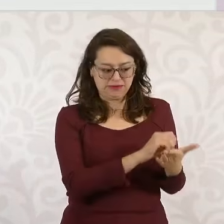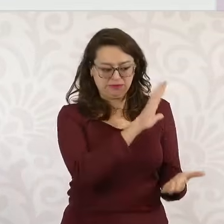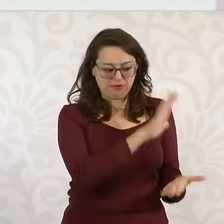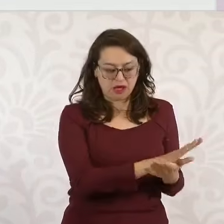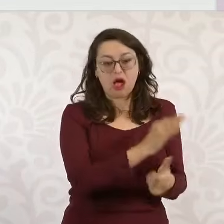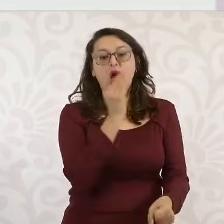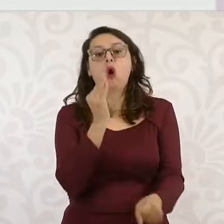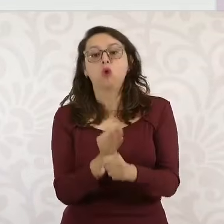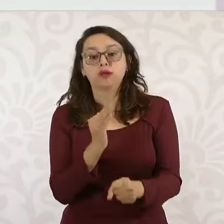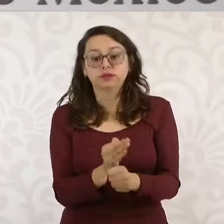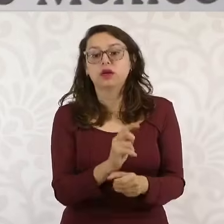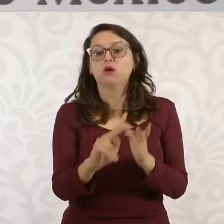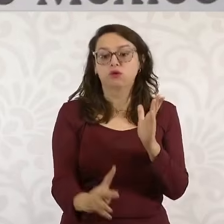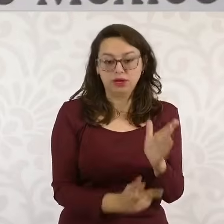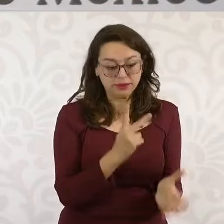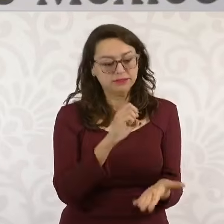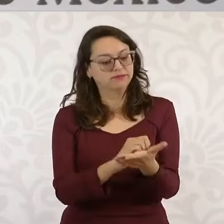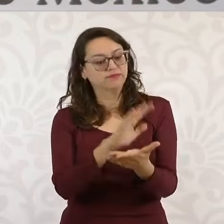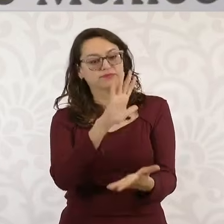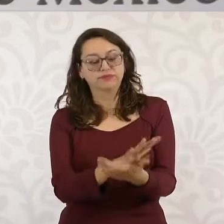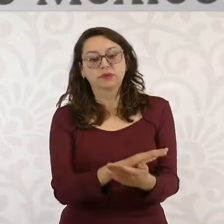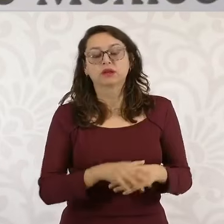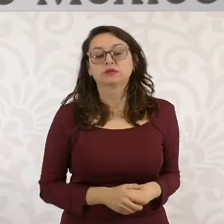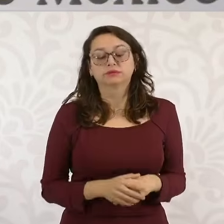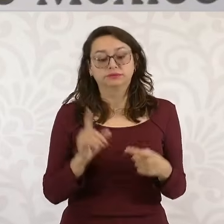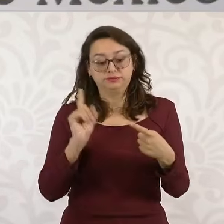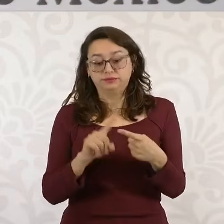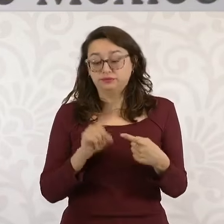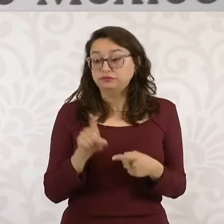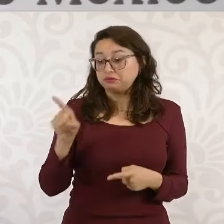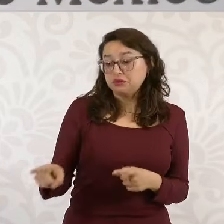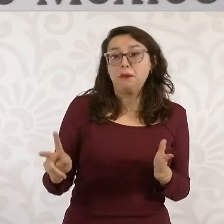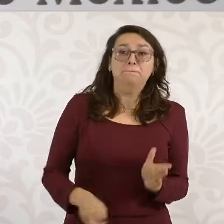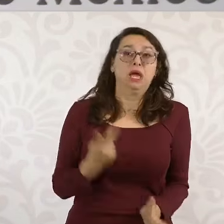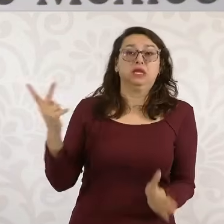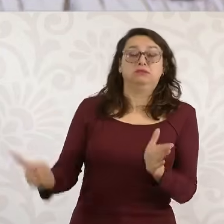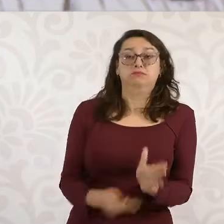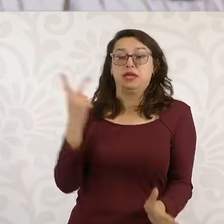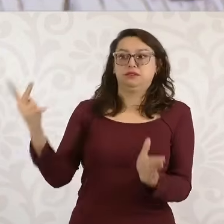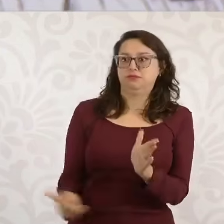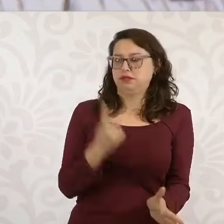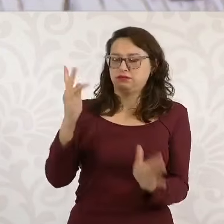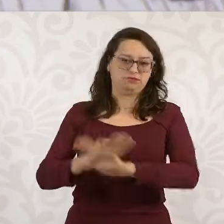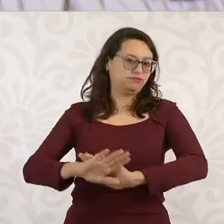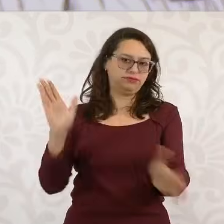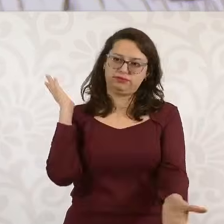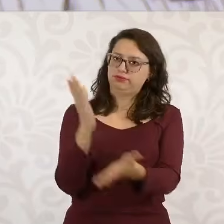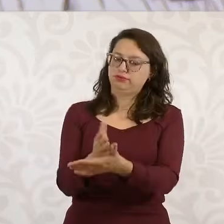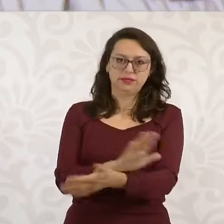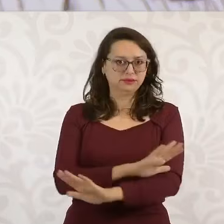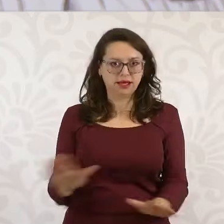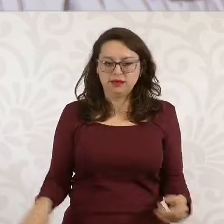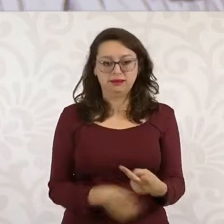reelección, recuperar la no reelección, que ya fue aprobada para el 2030, y no al nepotismo, que también